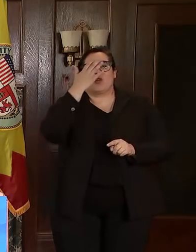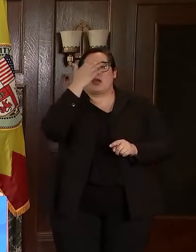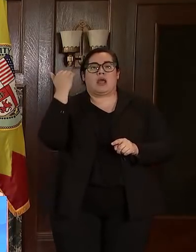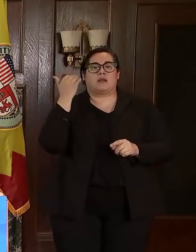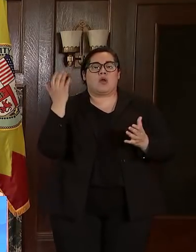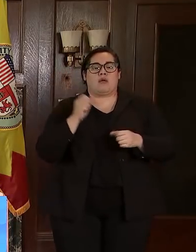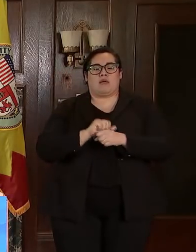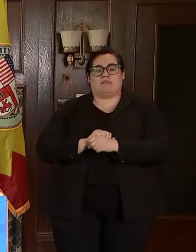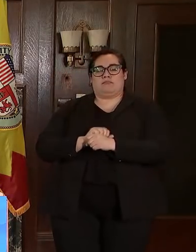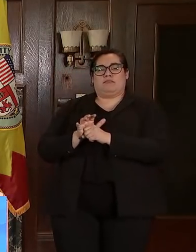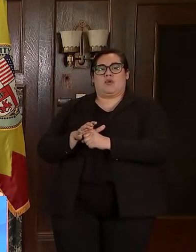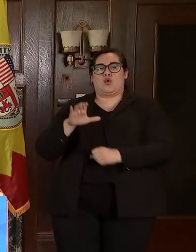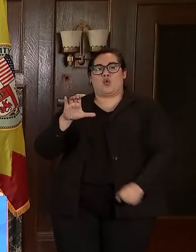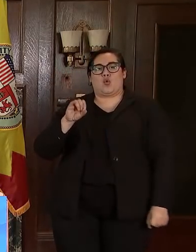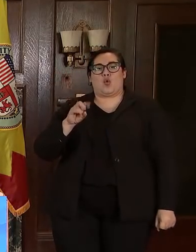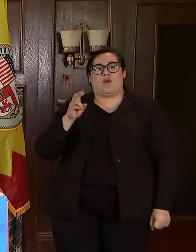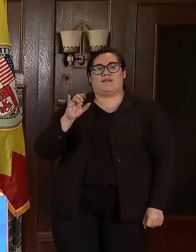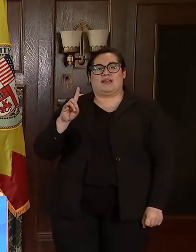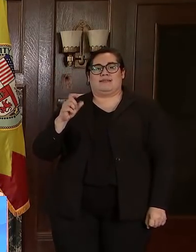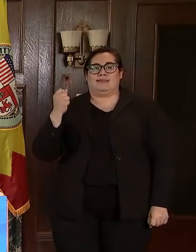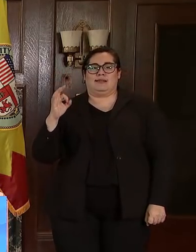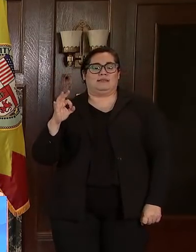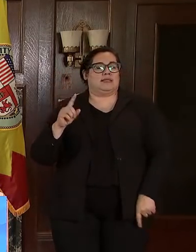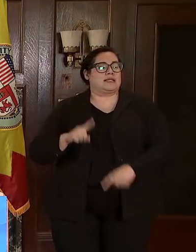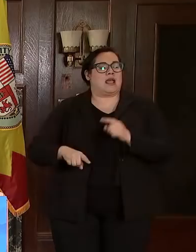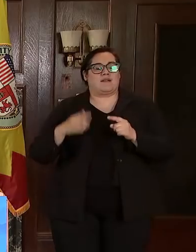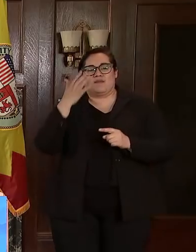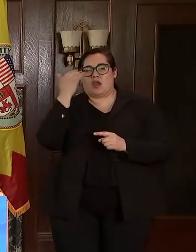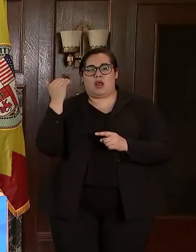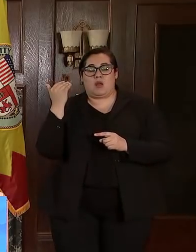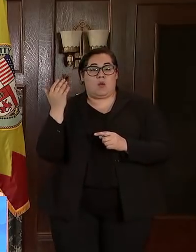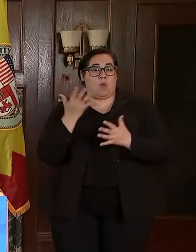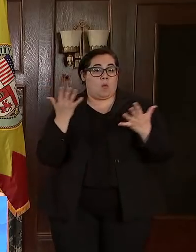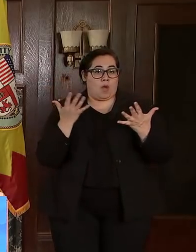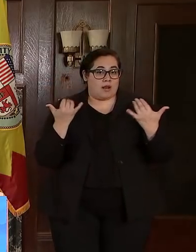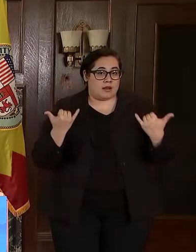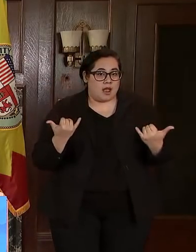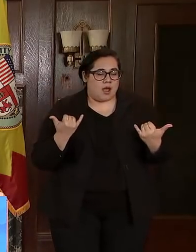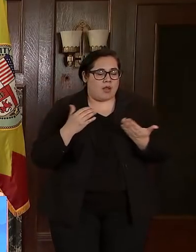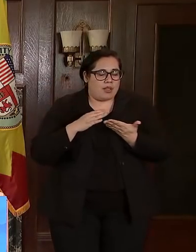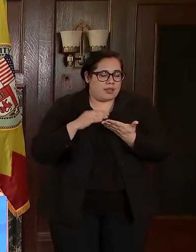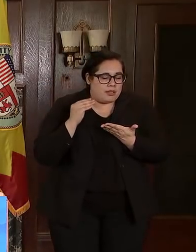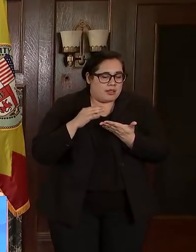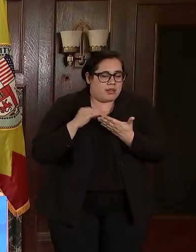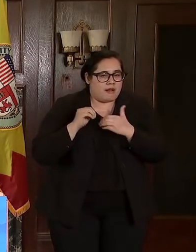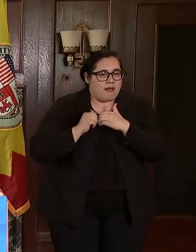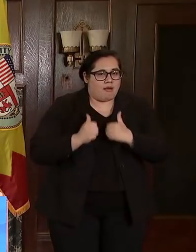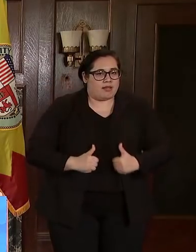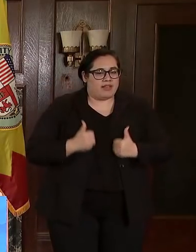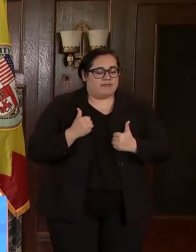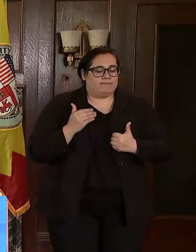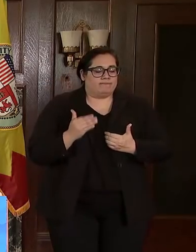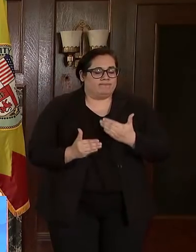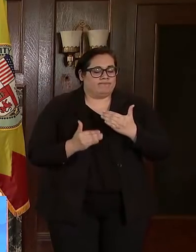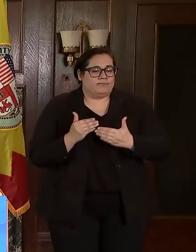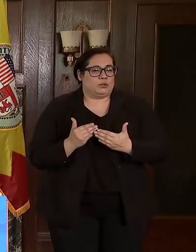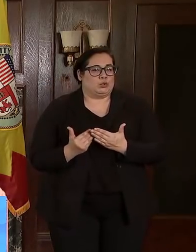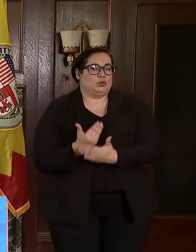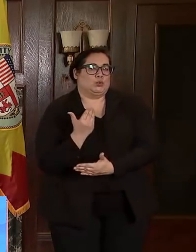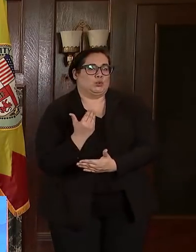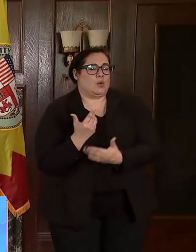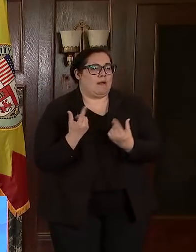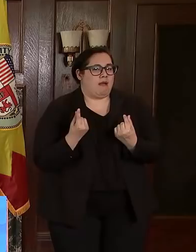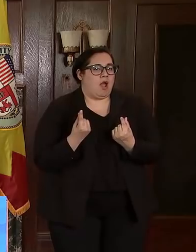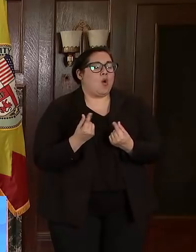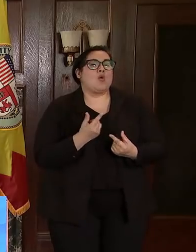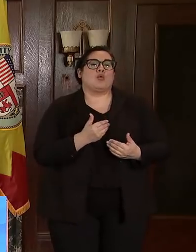del COVID-19, simplemente aprendemos cómo vivir con él. Y lo hacemos con tomar pequeños